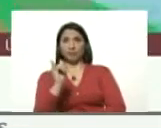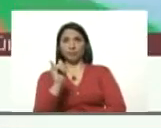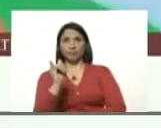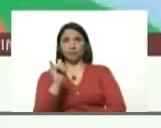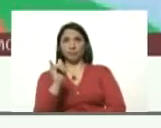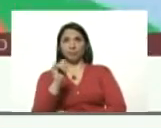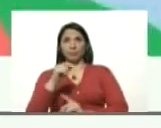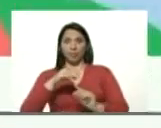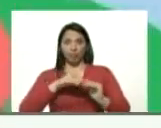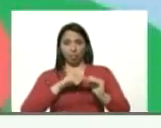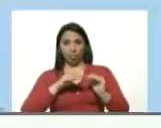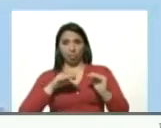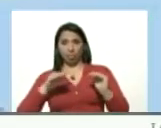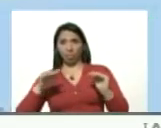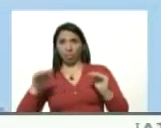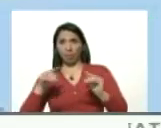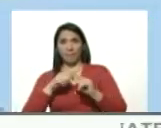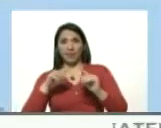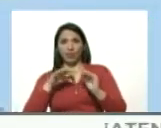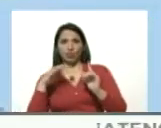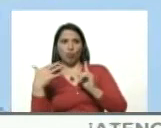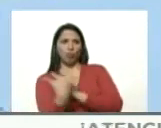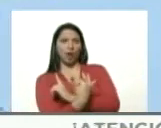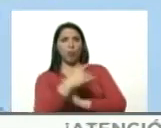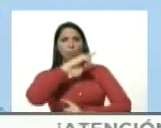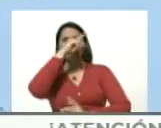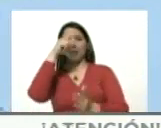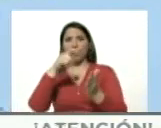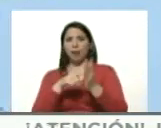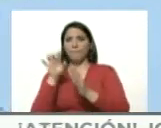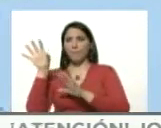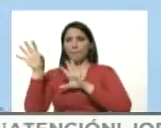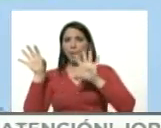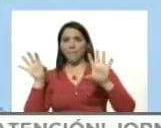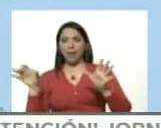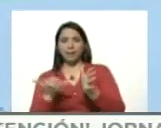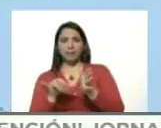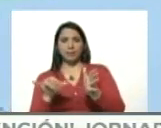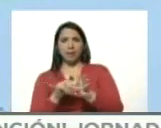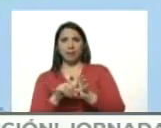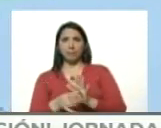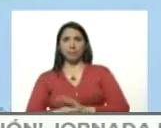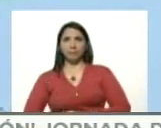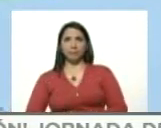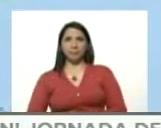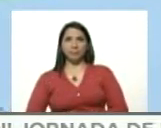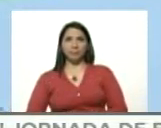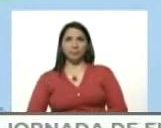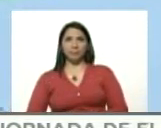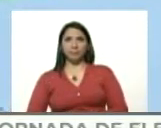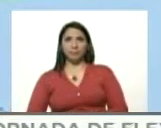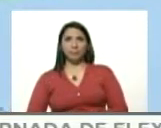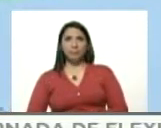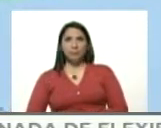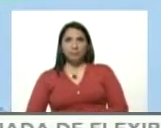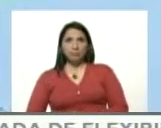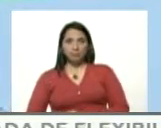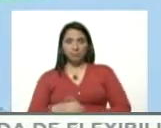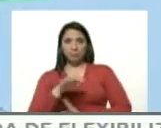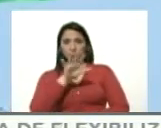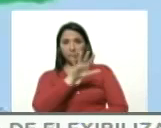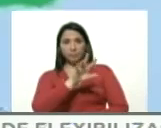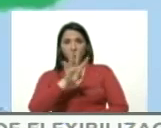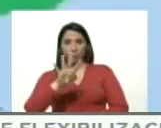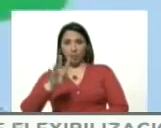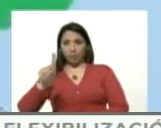una curva aplanada, pero rodeada completamente de curvas exponenciales. De los